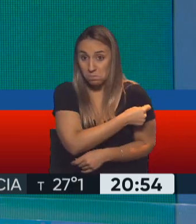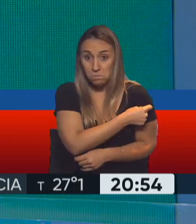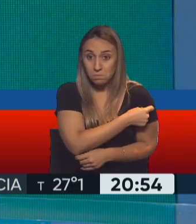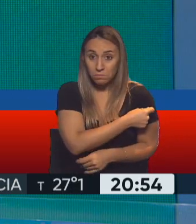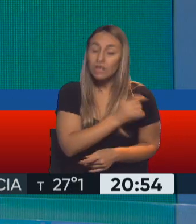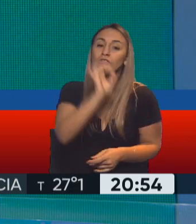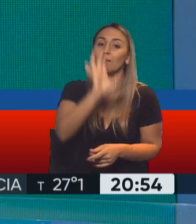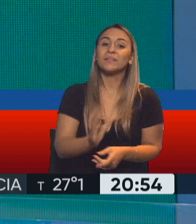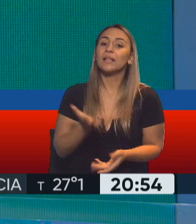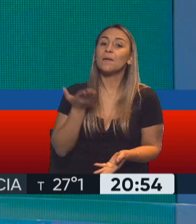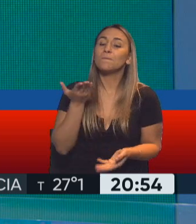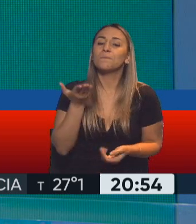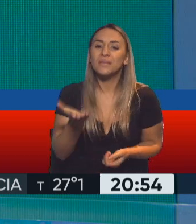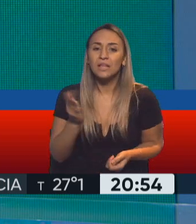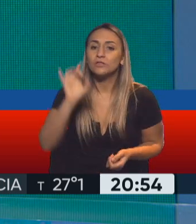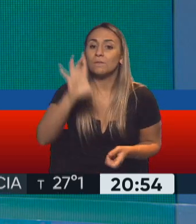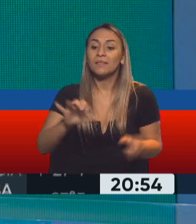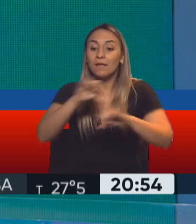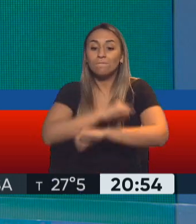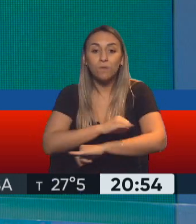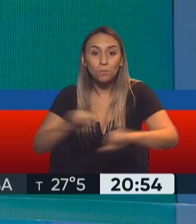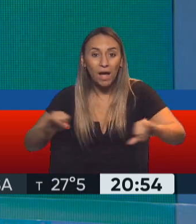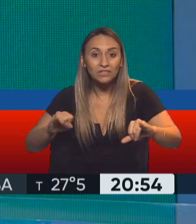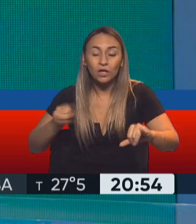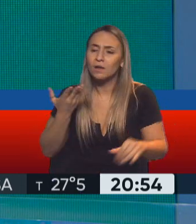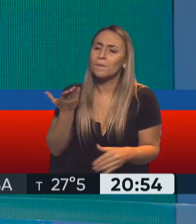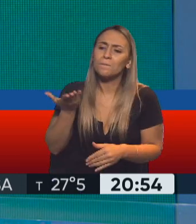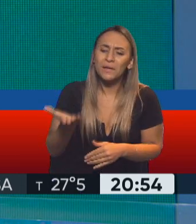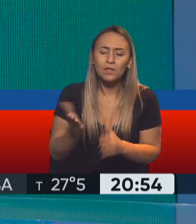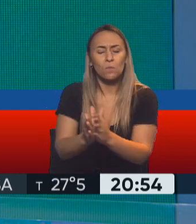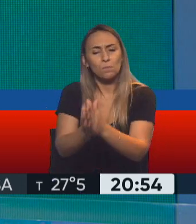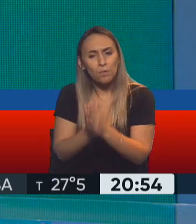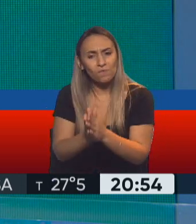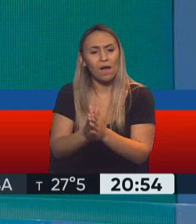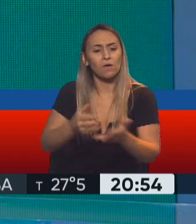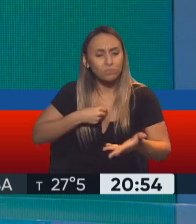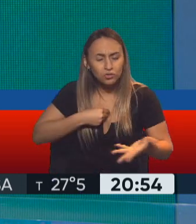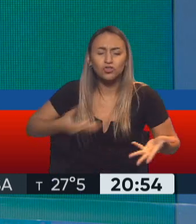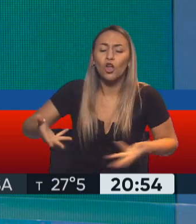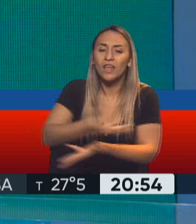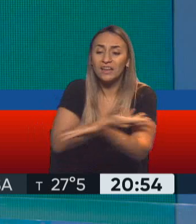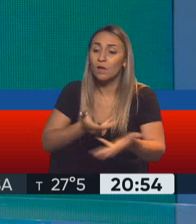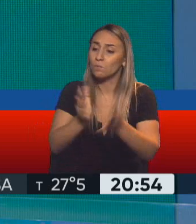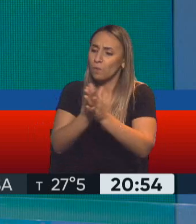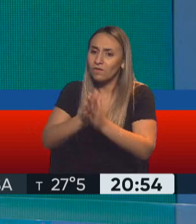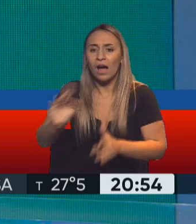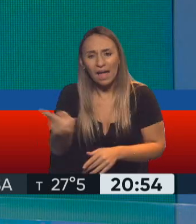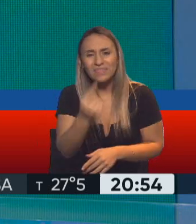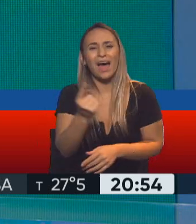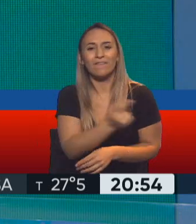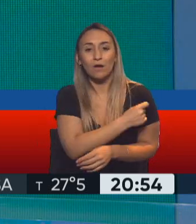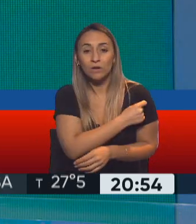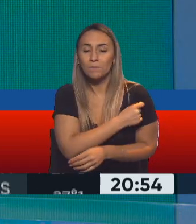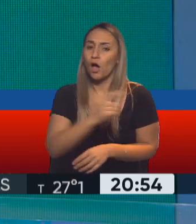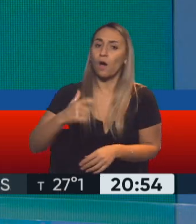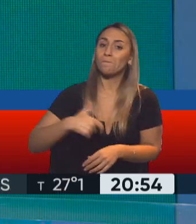se está informando se está solicitando solidaridad para que la gente concurra vacunas no hay obligación el